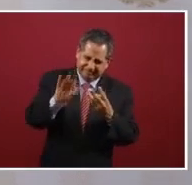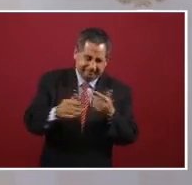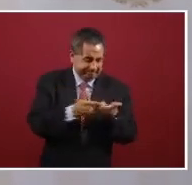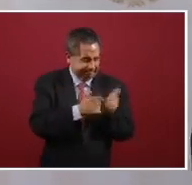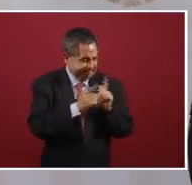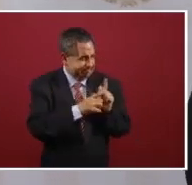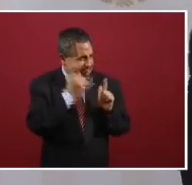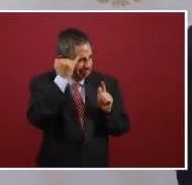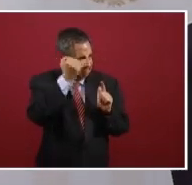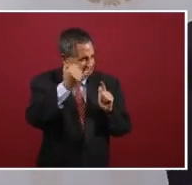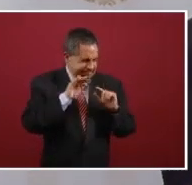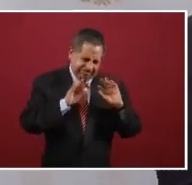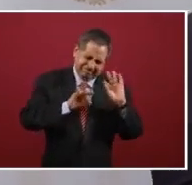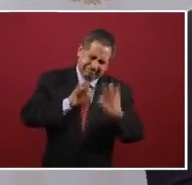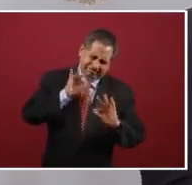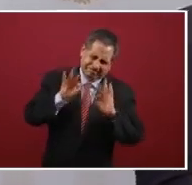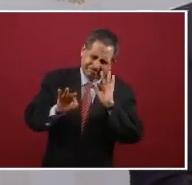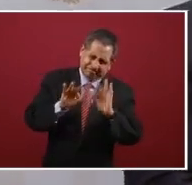neoliberal